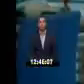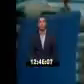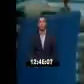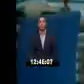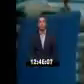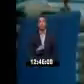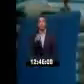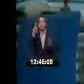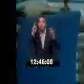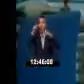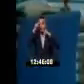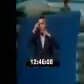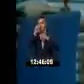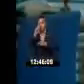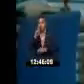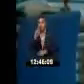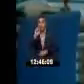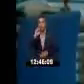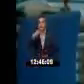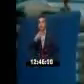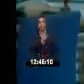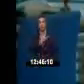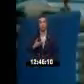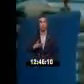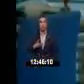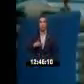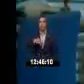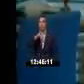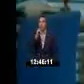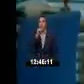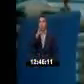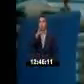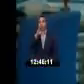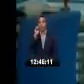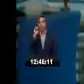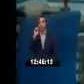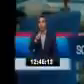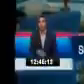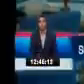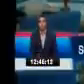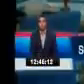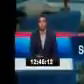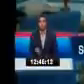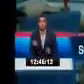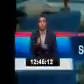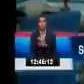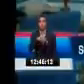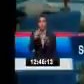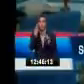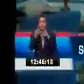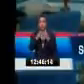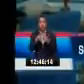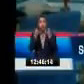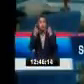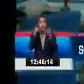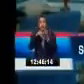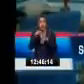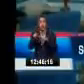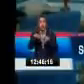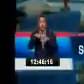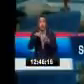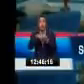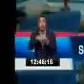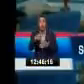en otro orden de noticias amigos el vicepresidente de la república otros son el holder y realizó una visita sorpresa al área de